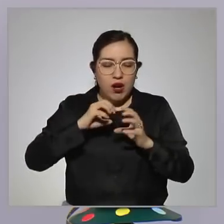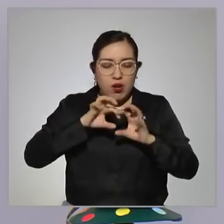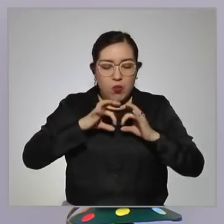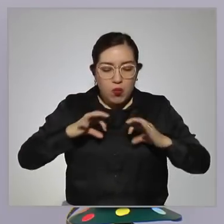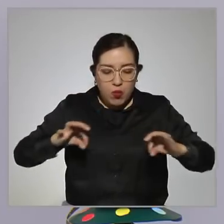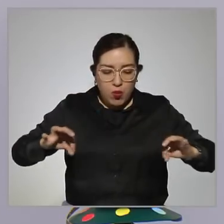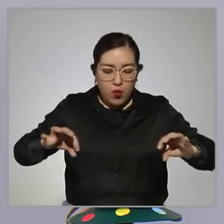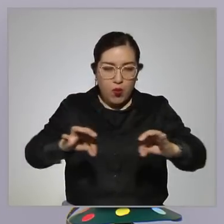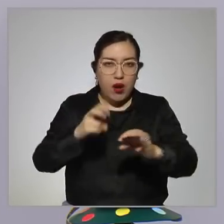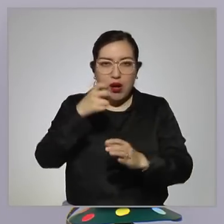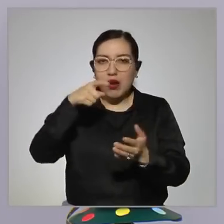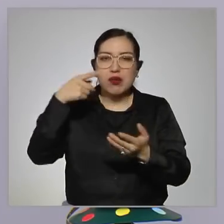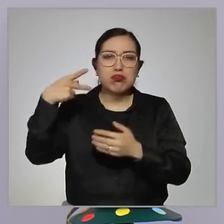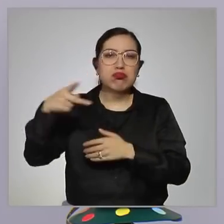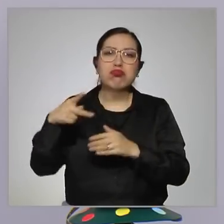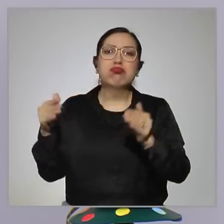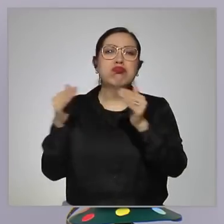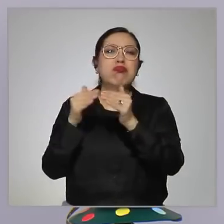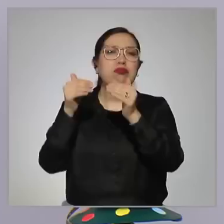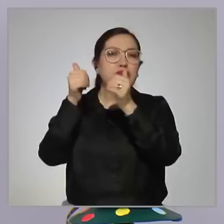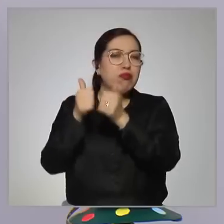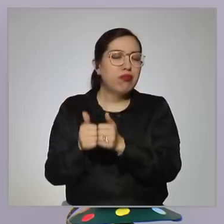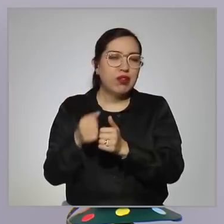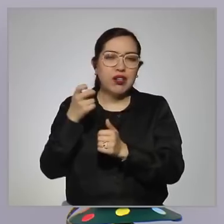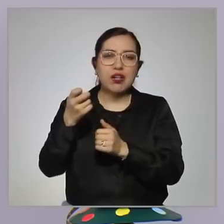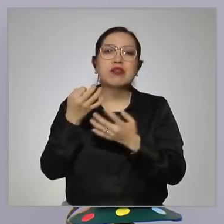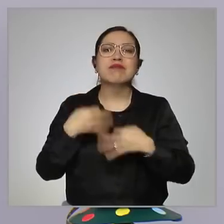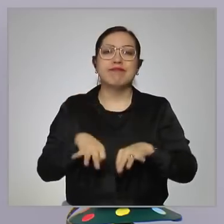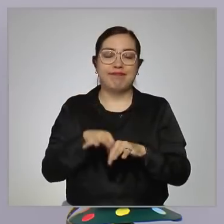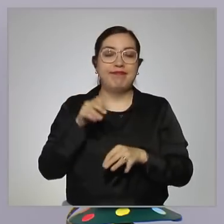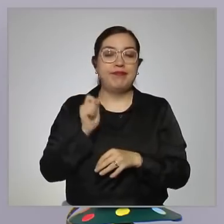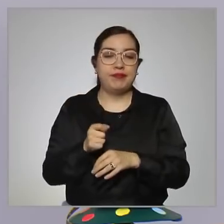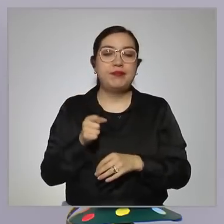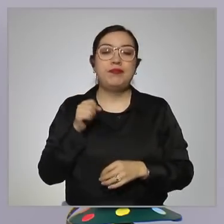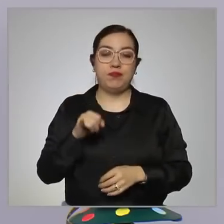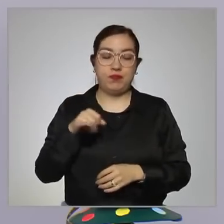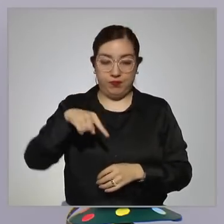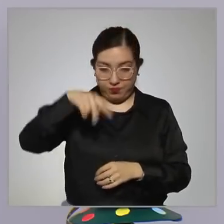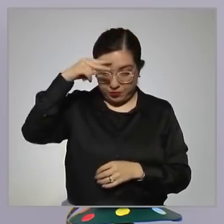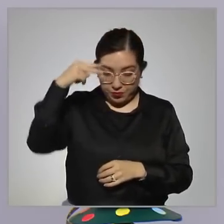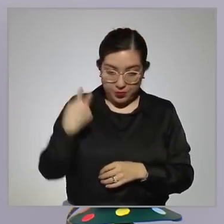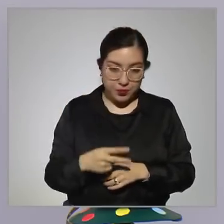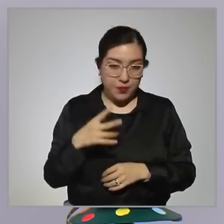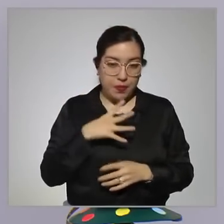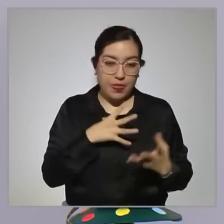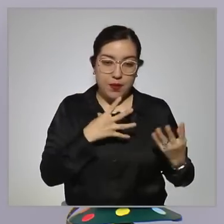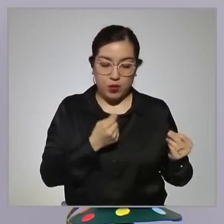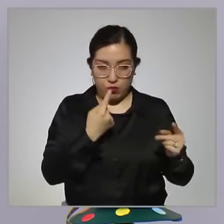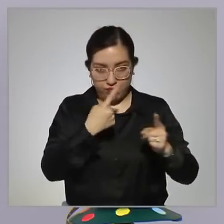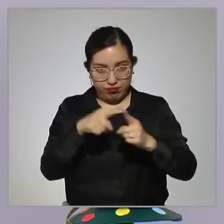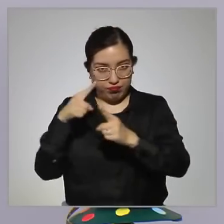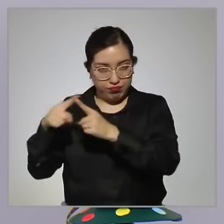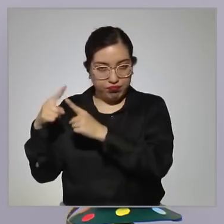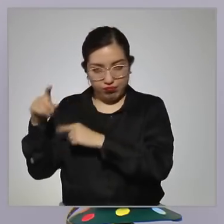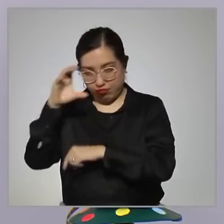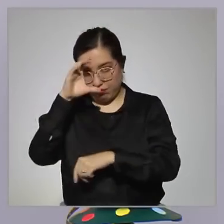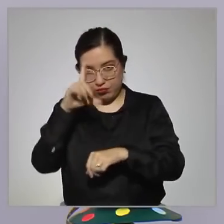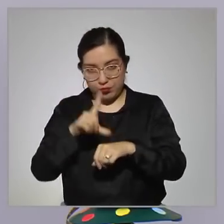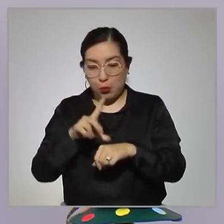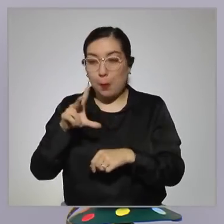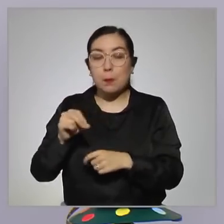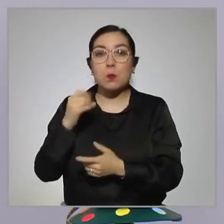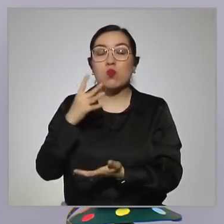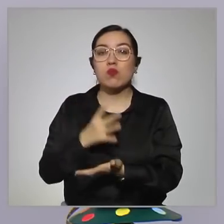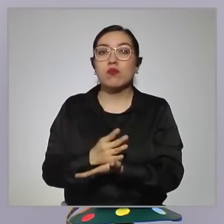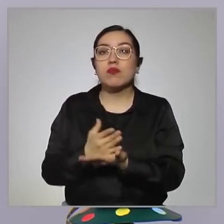se tienen ahí en la casa. Entonces, algo que es muy importante es esta parte de que sí, México es en muchos sentidos multicultural, ¿no? No nada más por lo que van